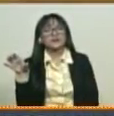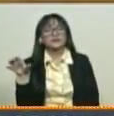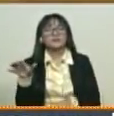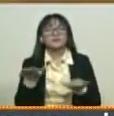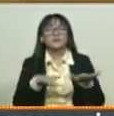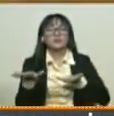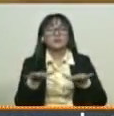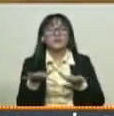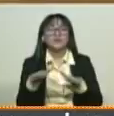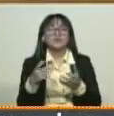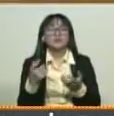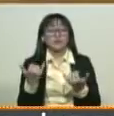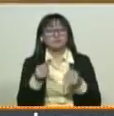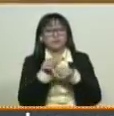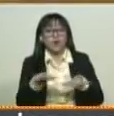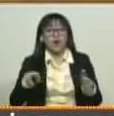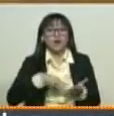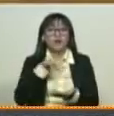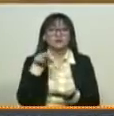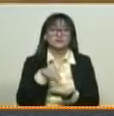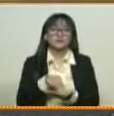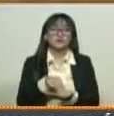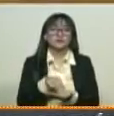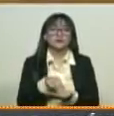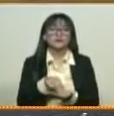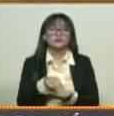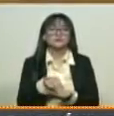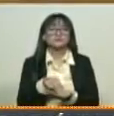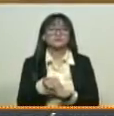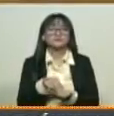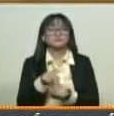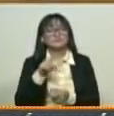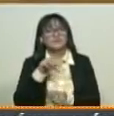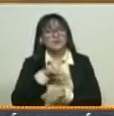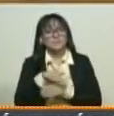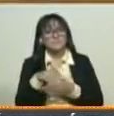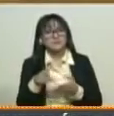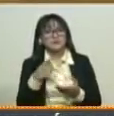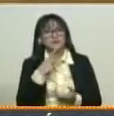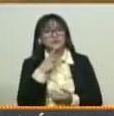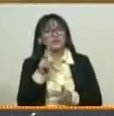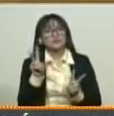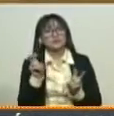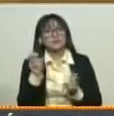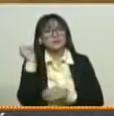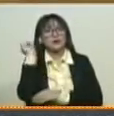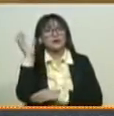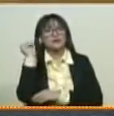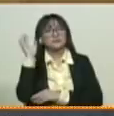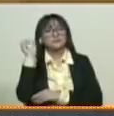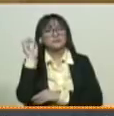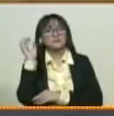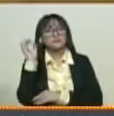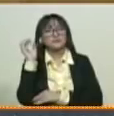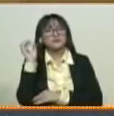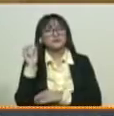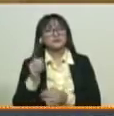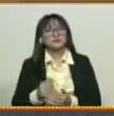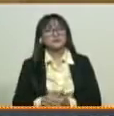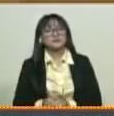movimiento en este despliegue nacional? Y para usted, ministro, en el tema de la campaña mediática